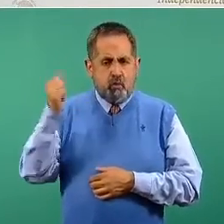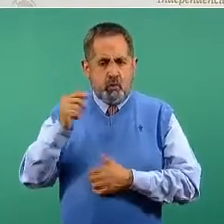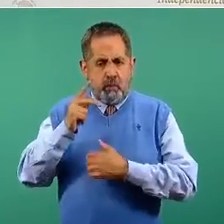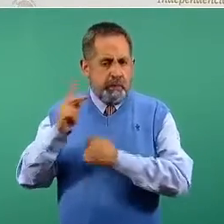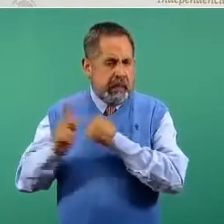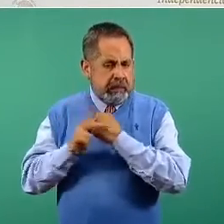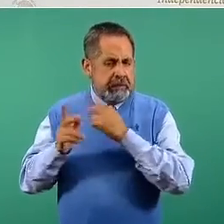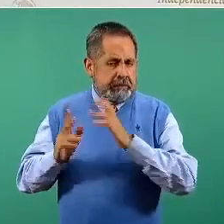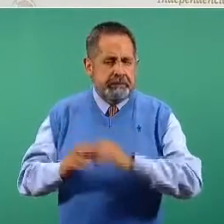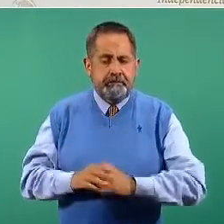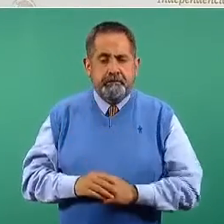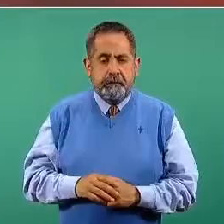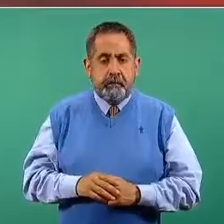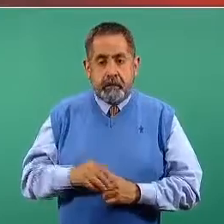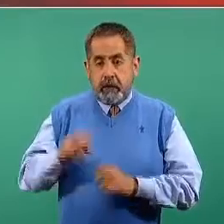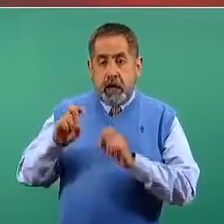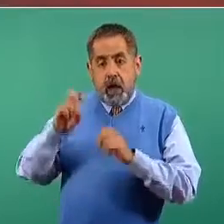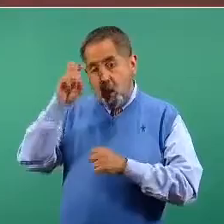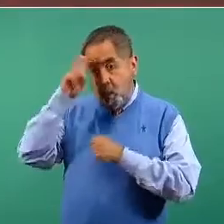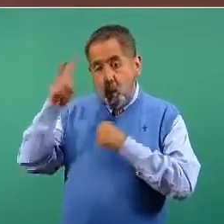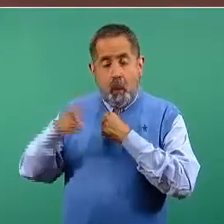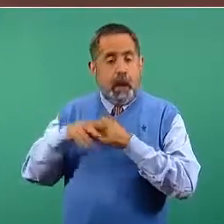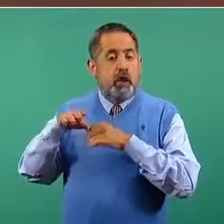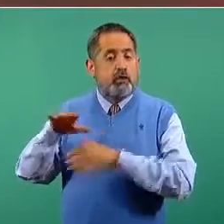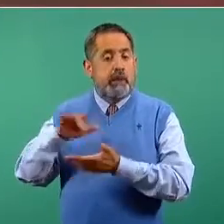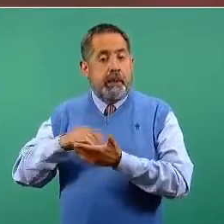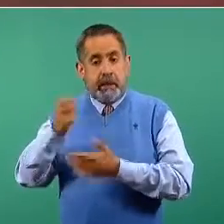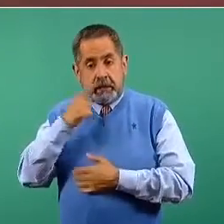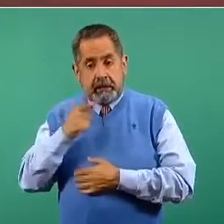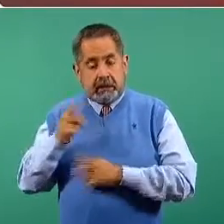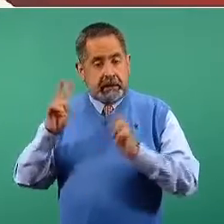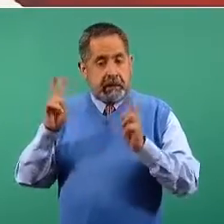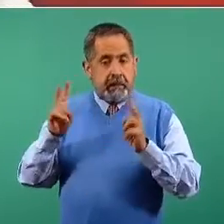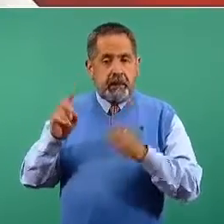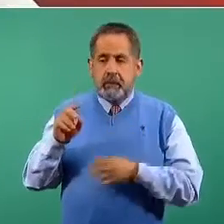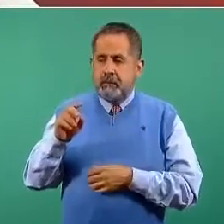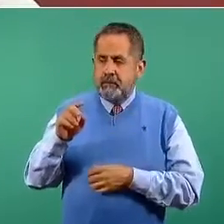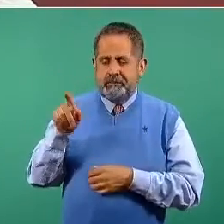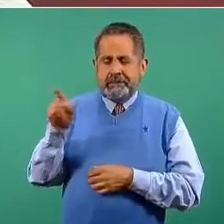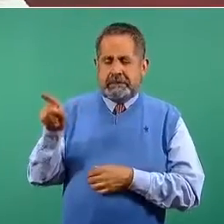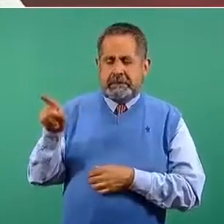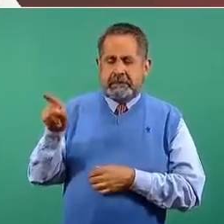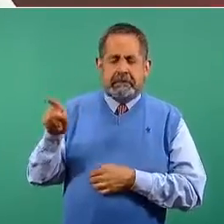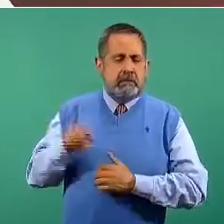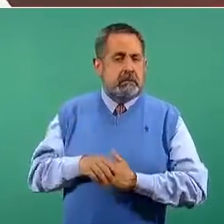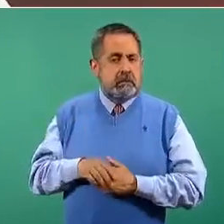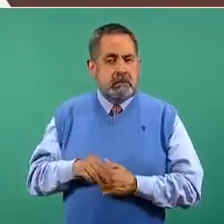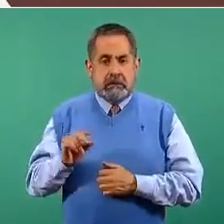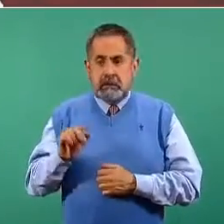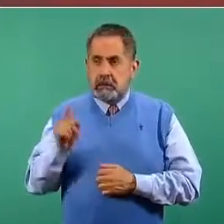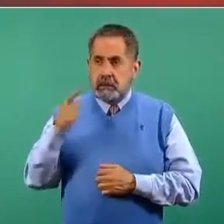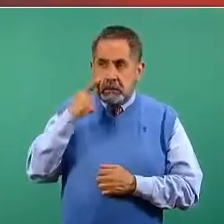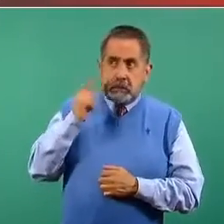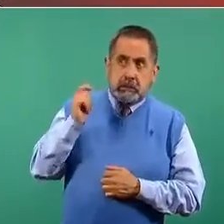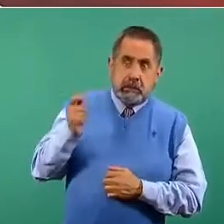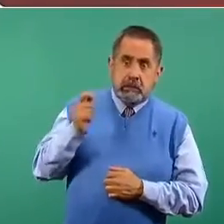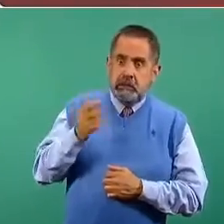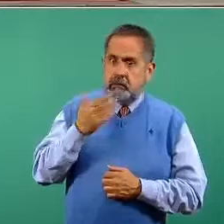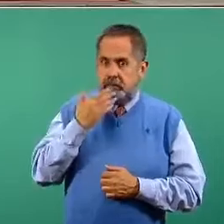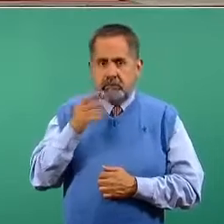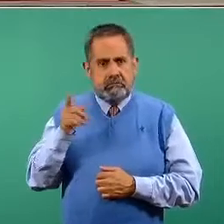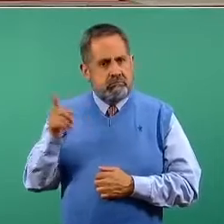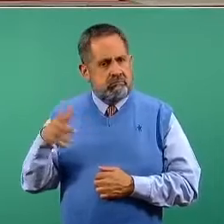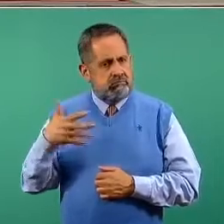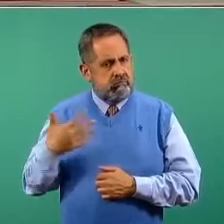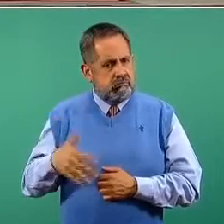lugares del mundo. La Agencia Europea de Medicamentos, EMA por sus siglas en inglés, es una de especial interés, primero porque